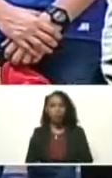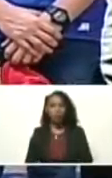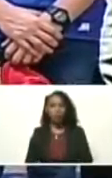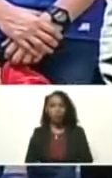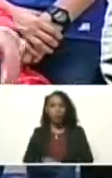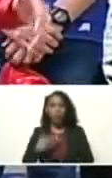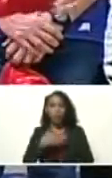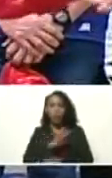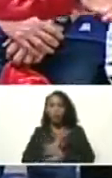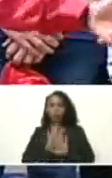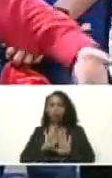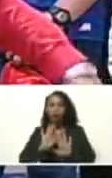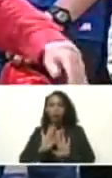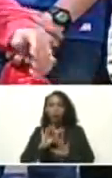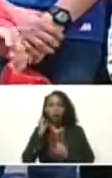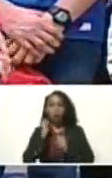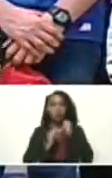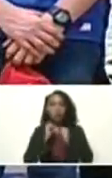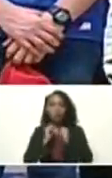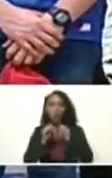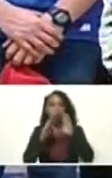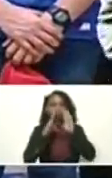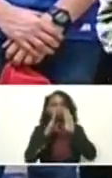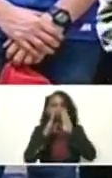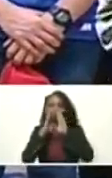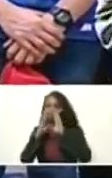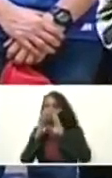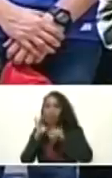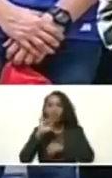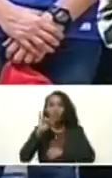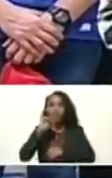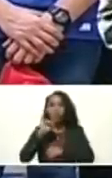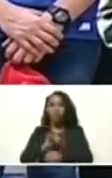Cuando ya corría como rumor la información